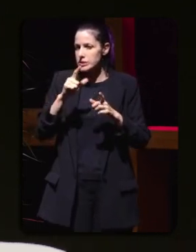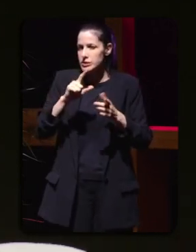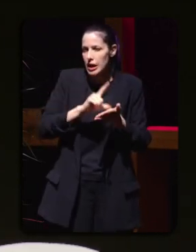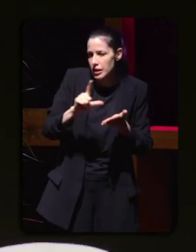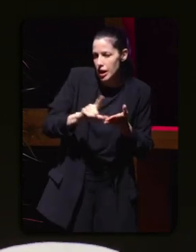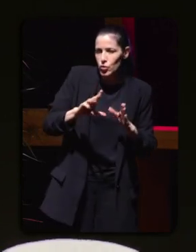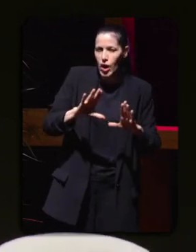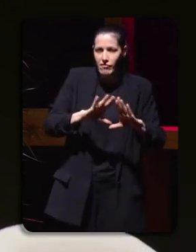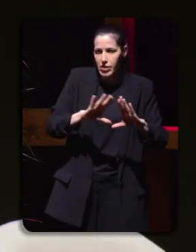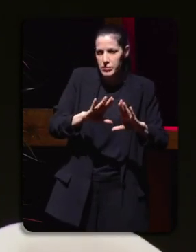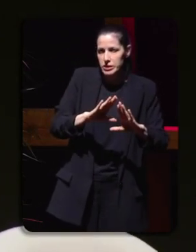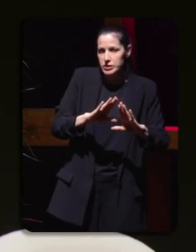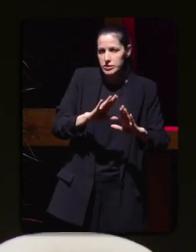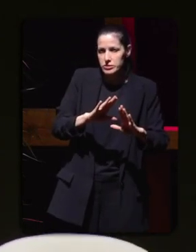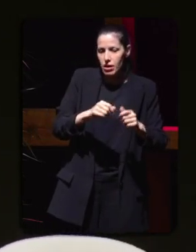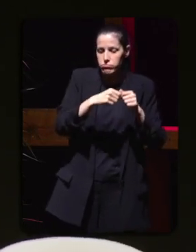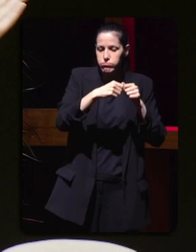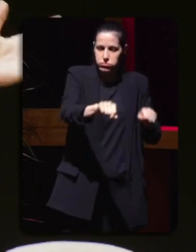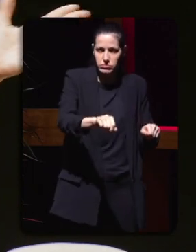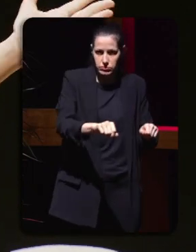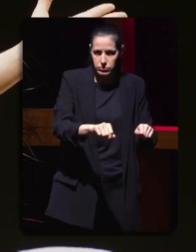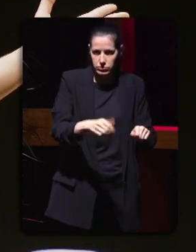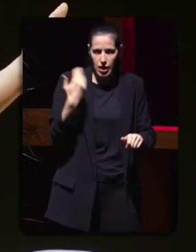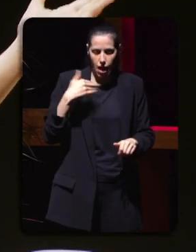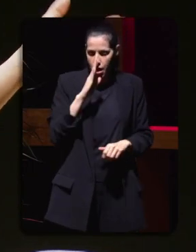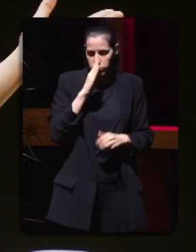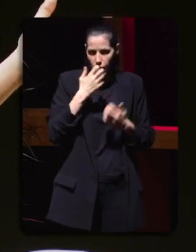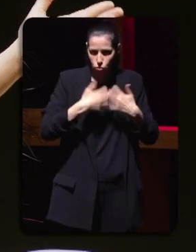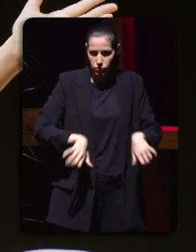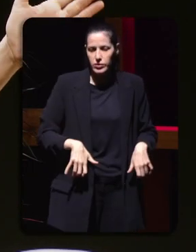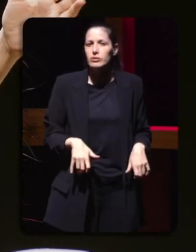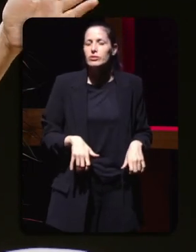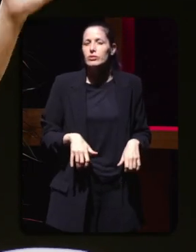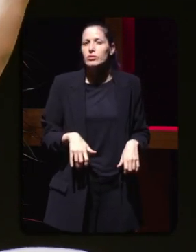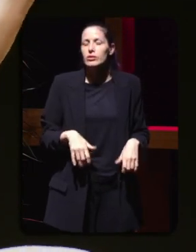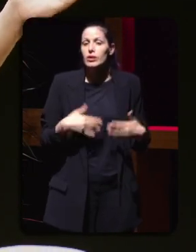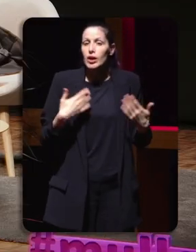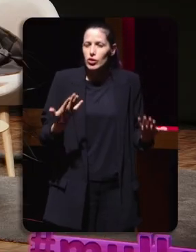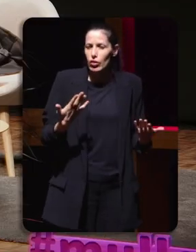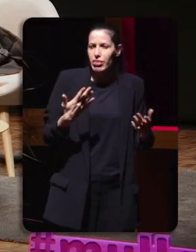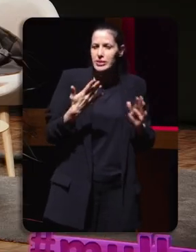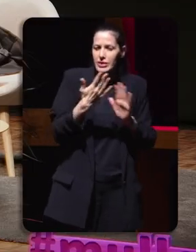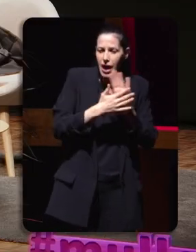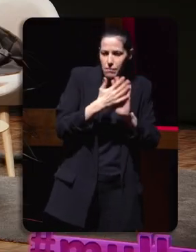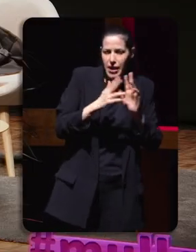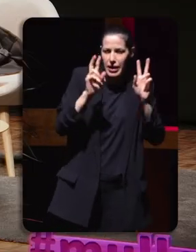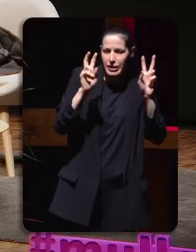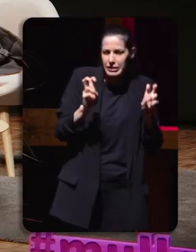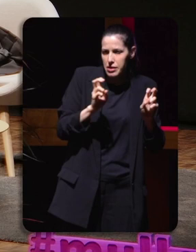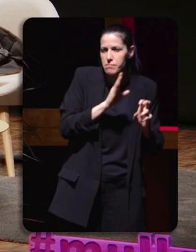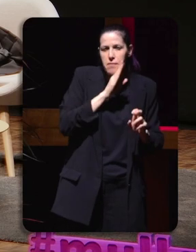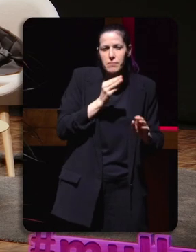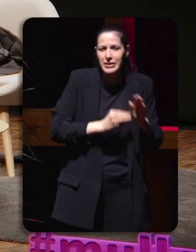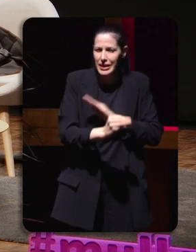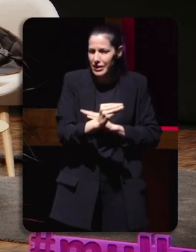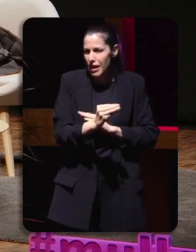Perdón no sé es es carta al padre una literatura sexista Es que es que no lo entiendo